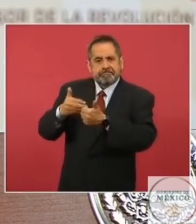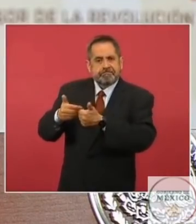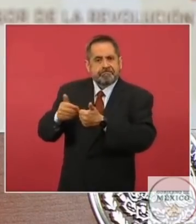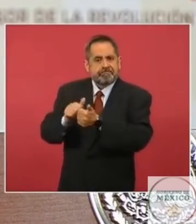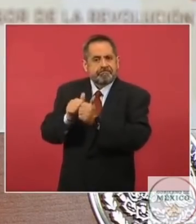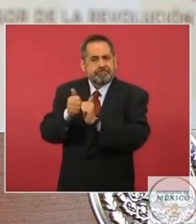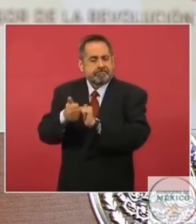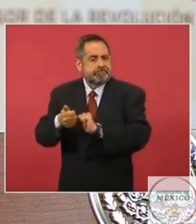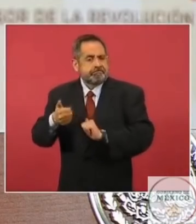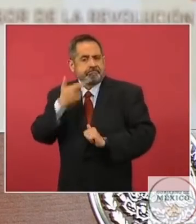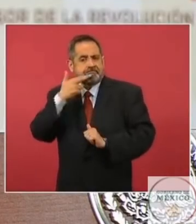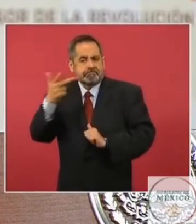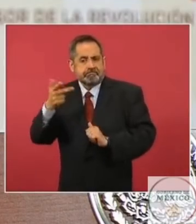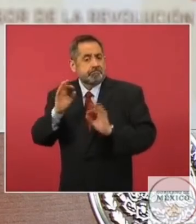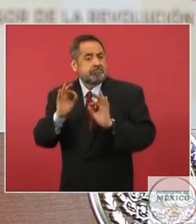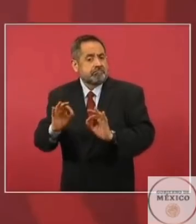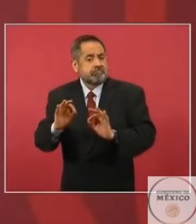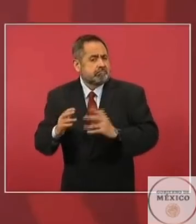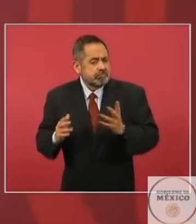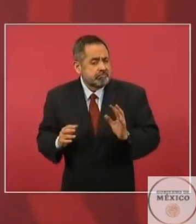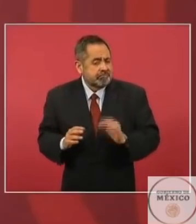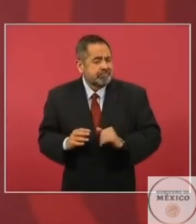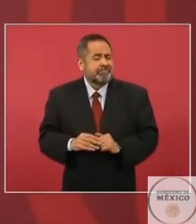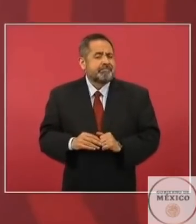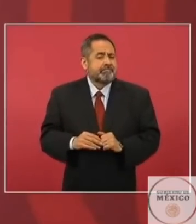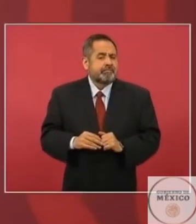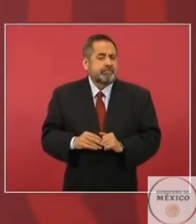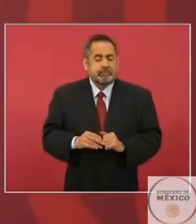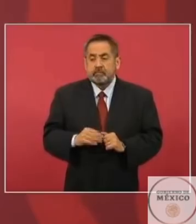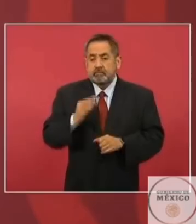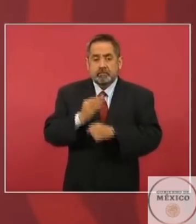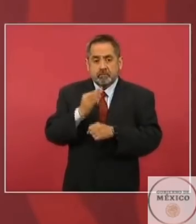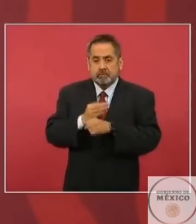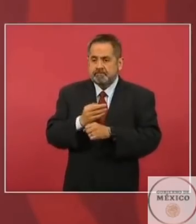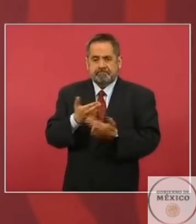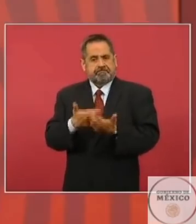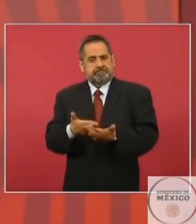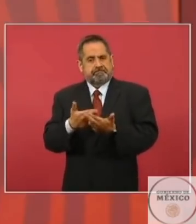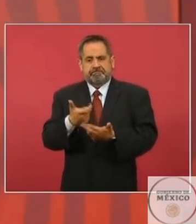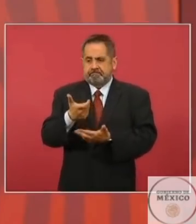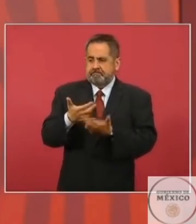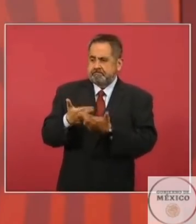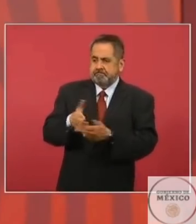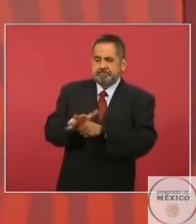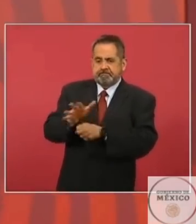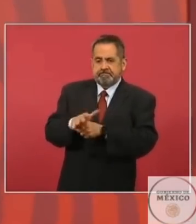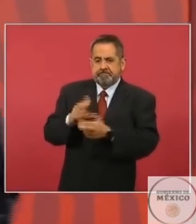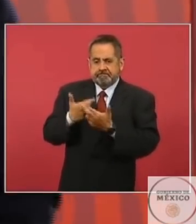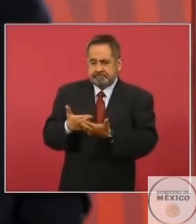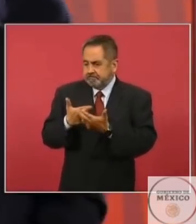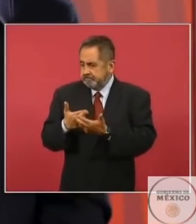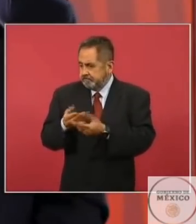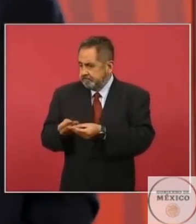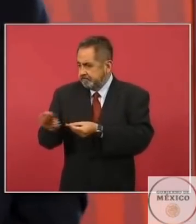creen que podemos contar con recursos para ayudar a la gente más pobre?